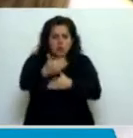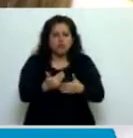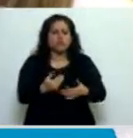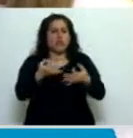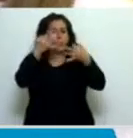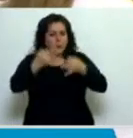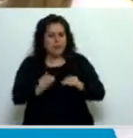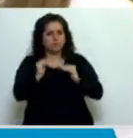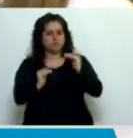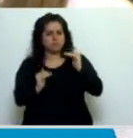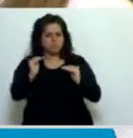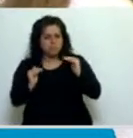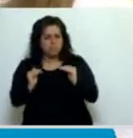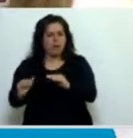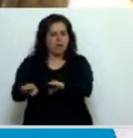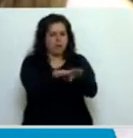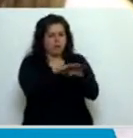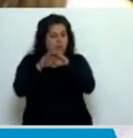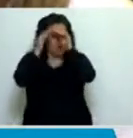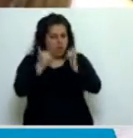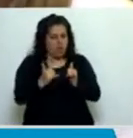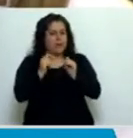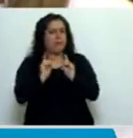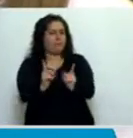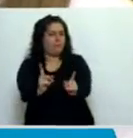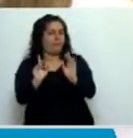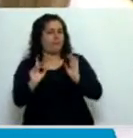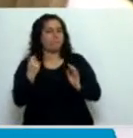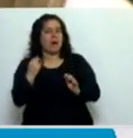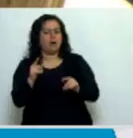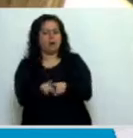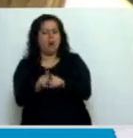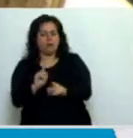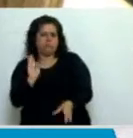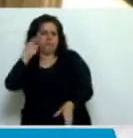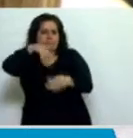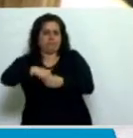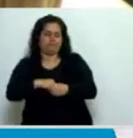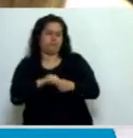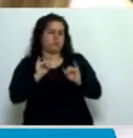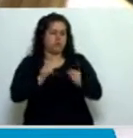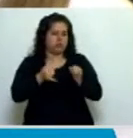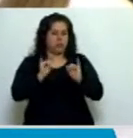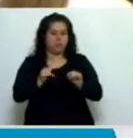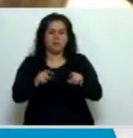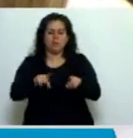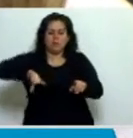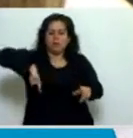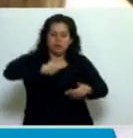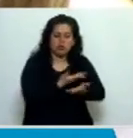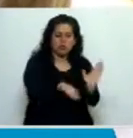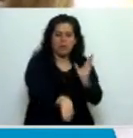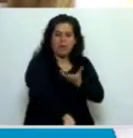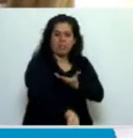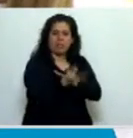armónico, equilibrado, igualitario y sustentable, con fuerte participación también de la sociedad y del